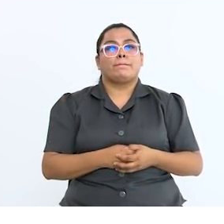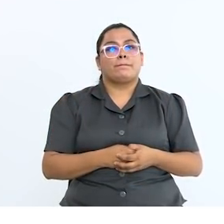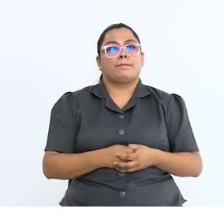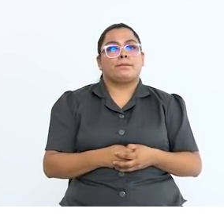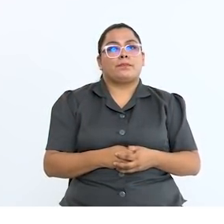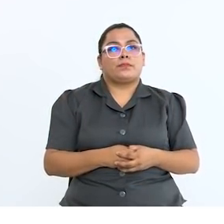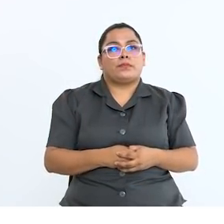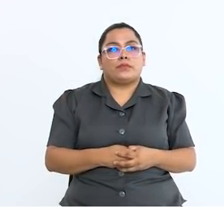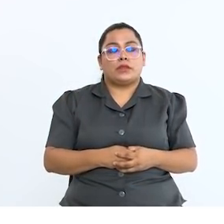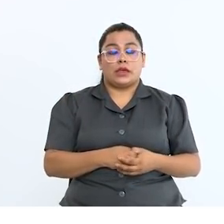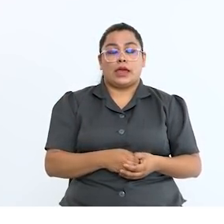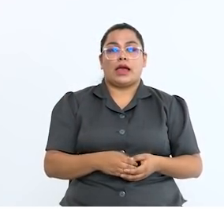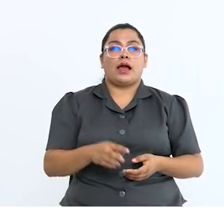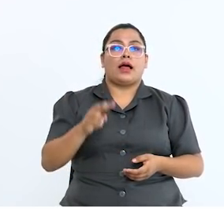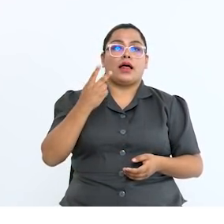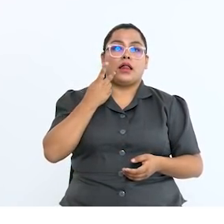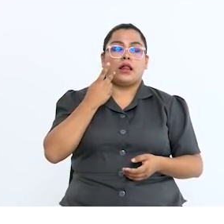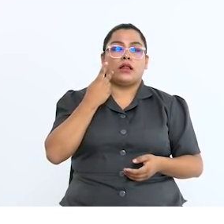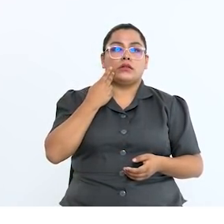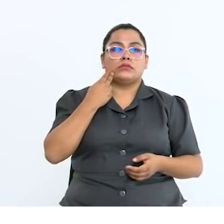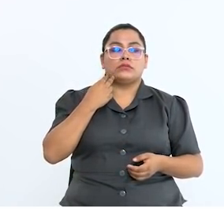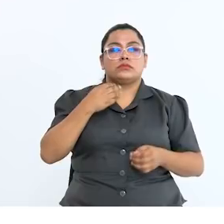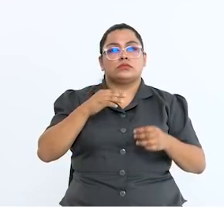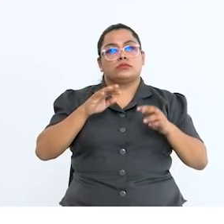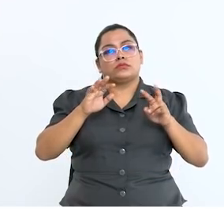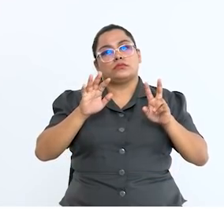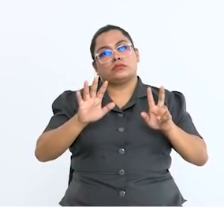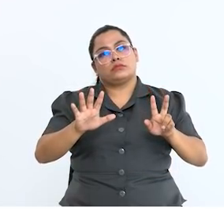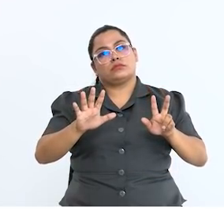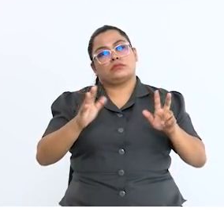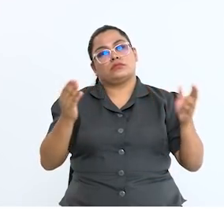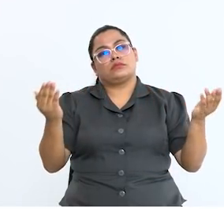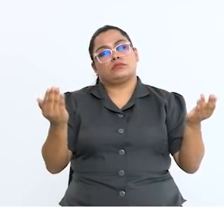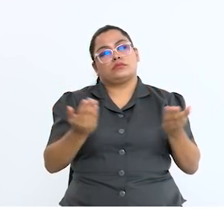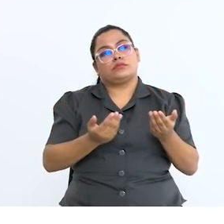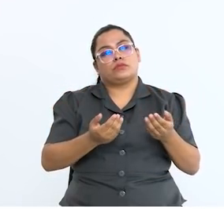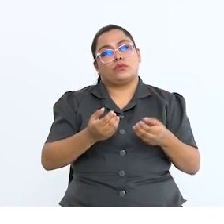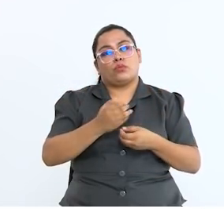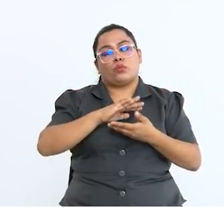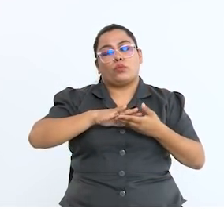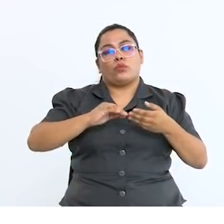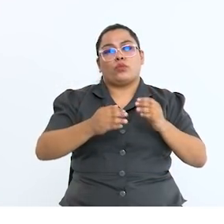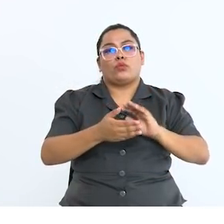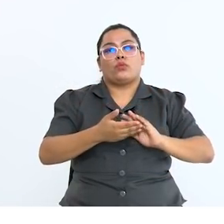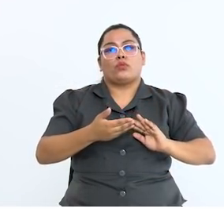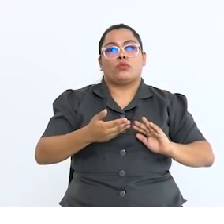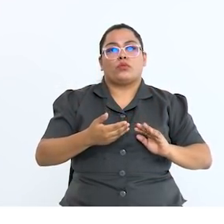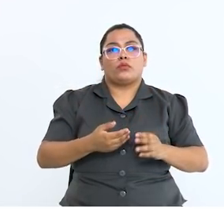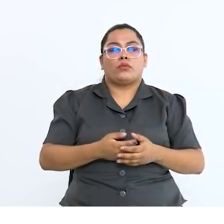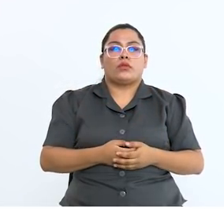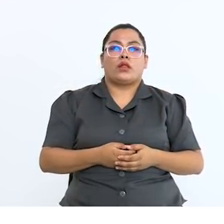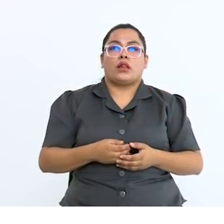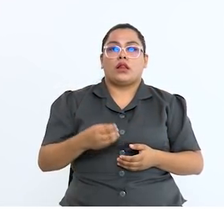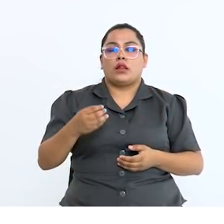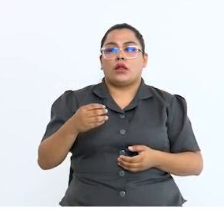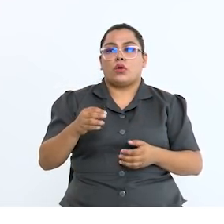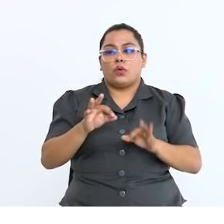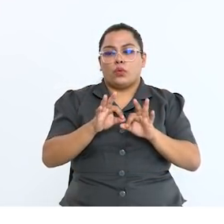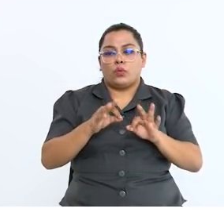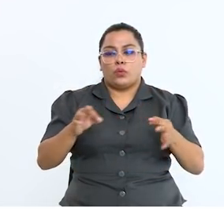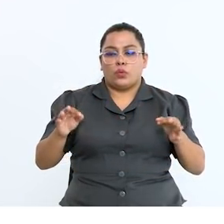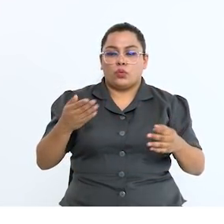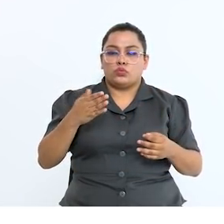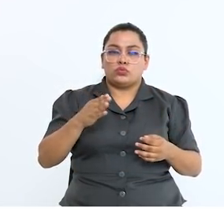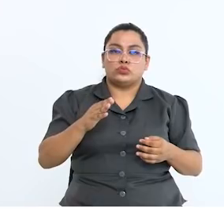objetos y la noción del verbo. En la unidad 8, la creación de cuentos, noción de oración,